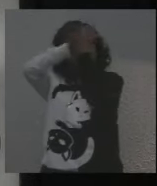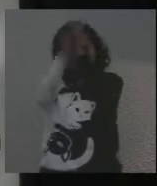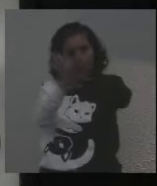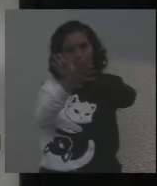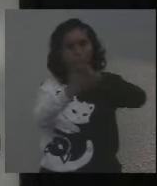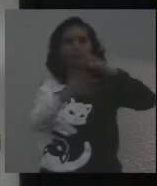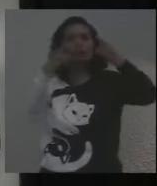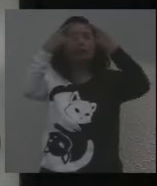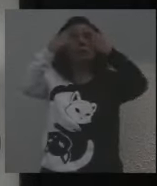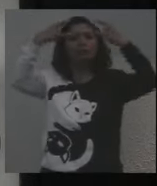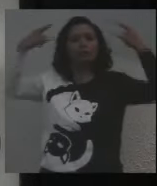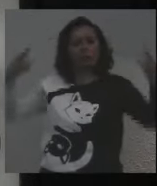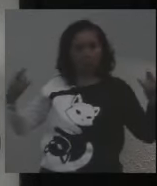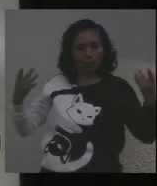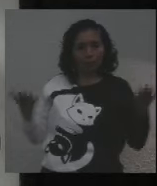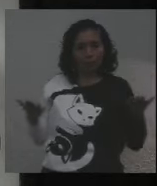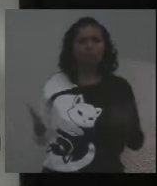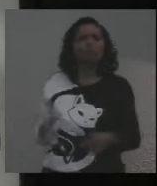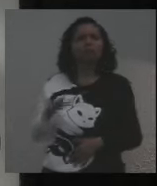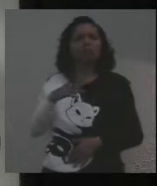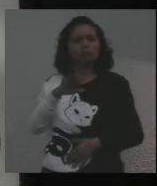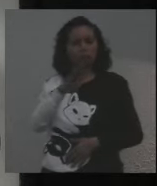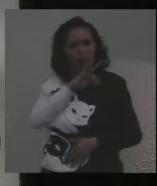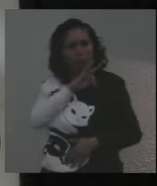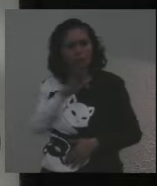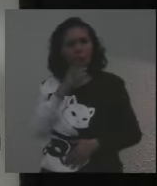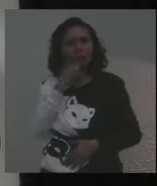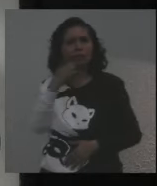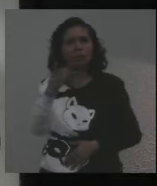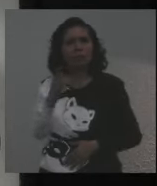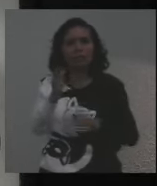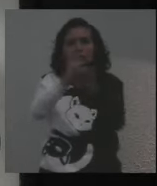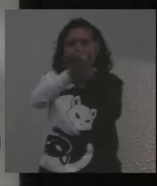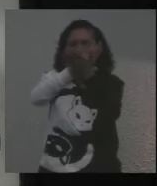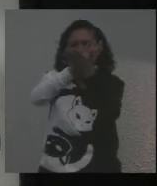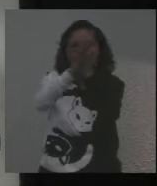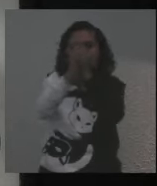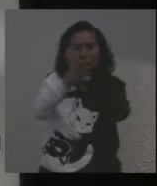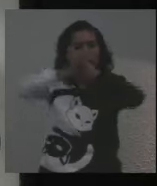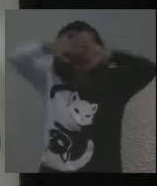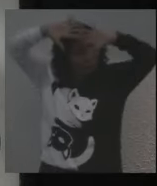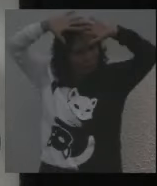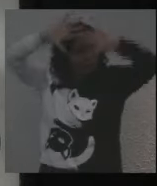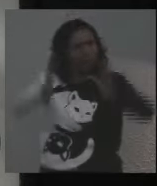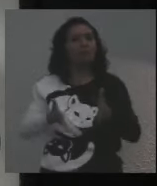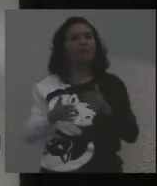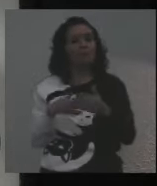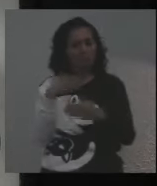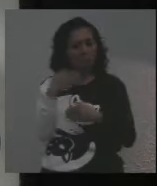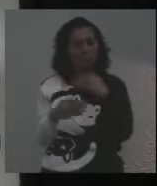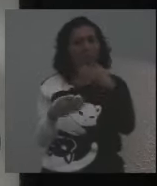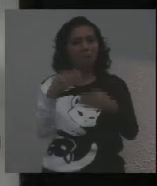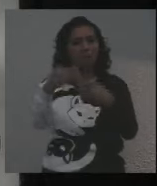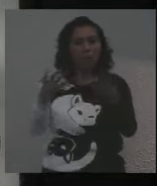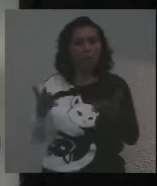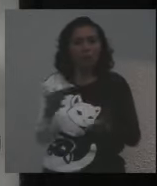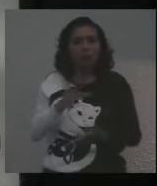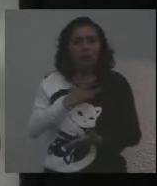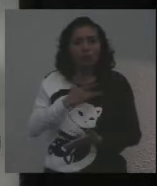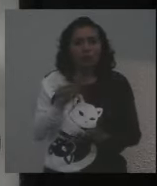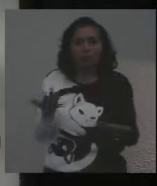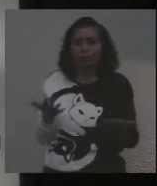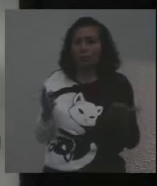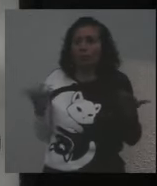historia donde podemos afirmar que la transformación avanza y avanza cada vez más firme el sentimiento